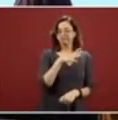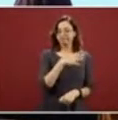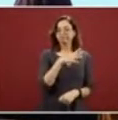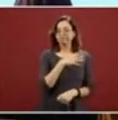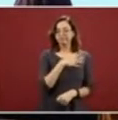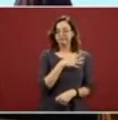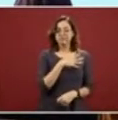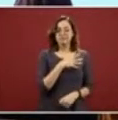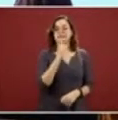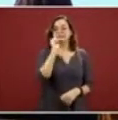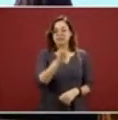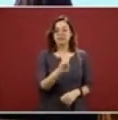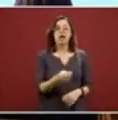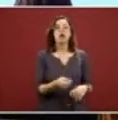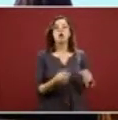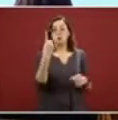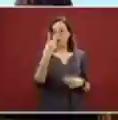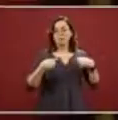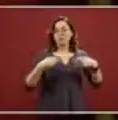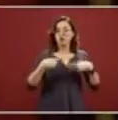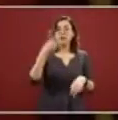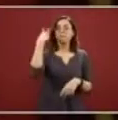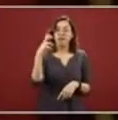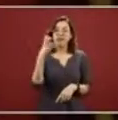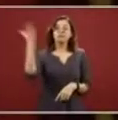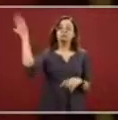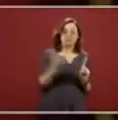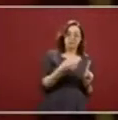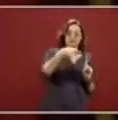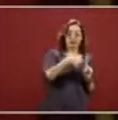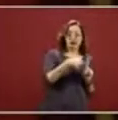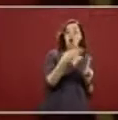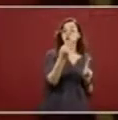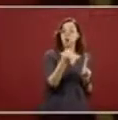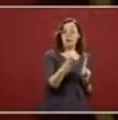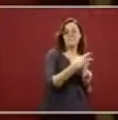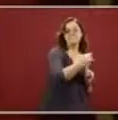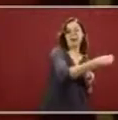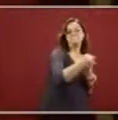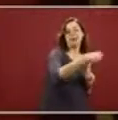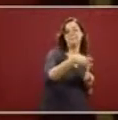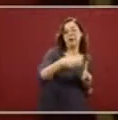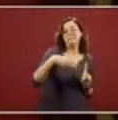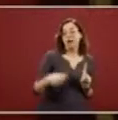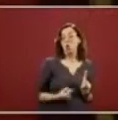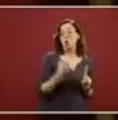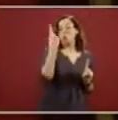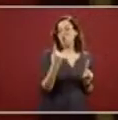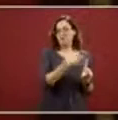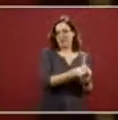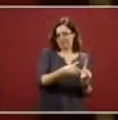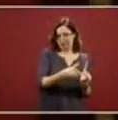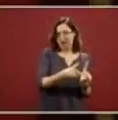del caso importado. Entonces, con la información hasta el momento, continuamos en escenario 1,